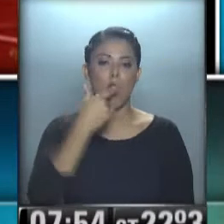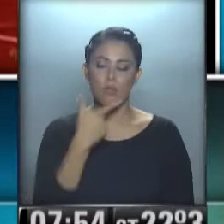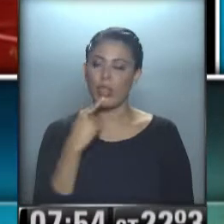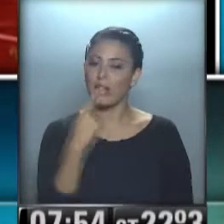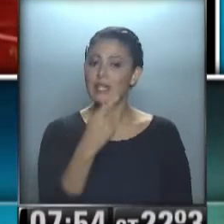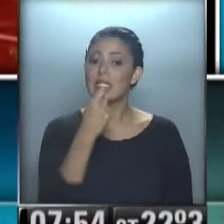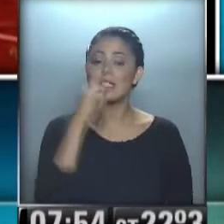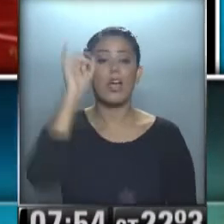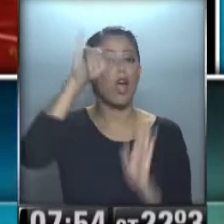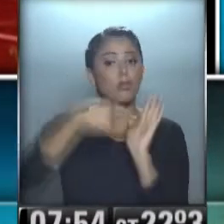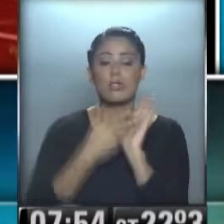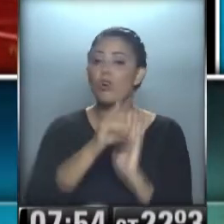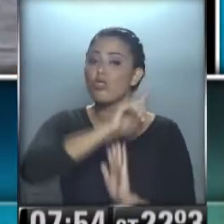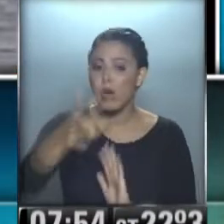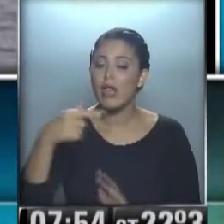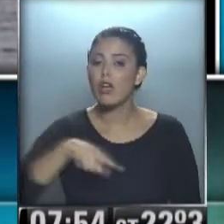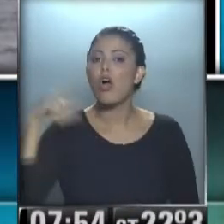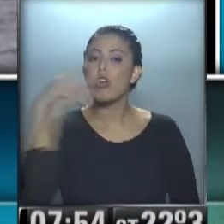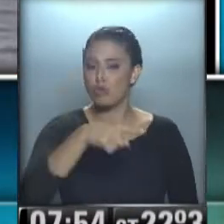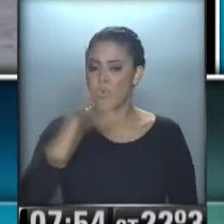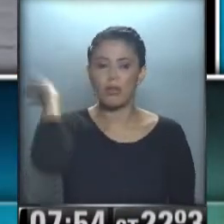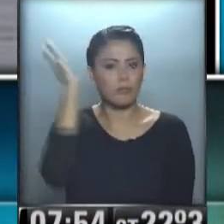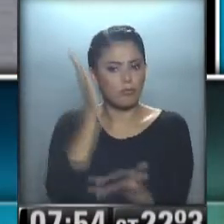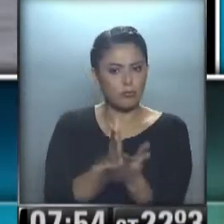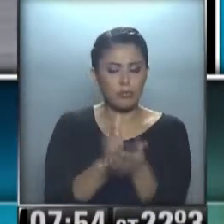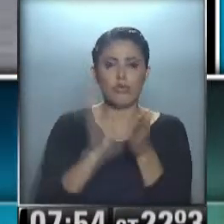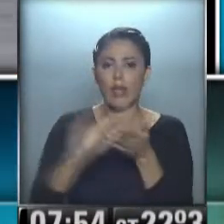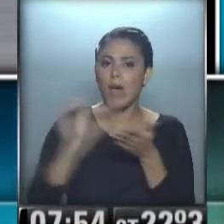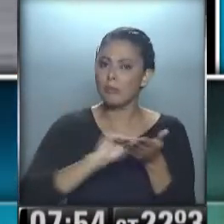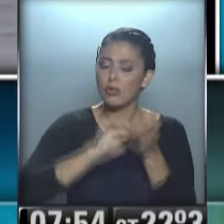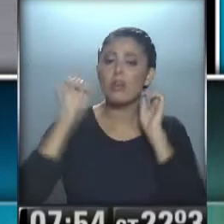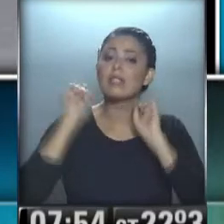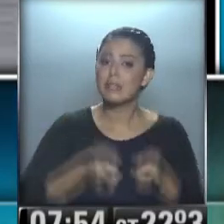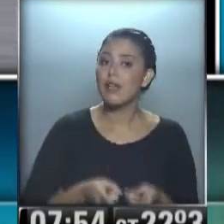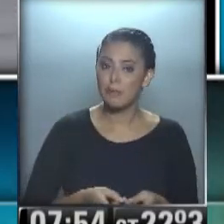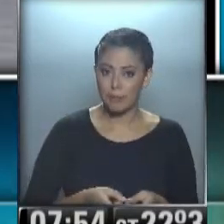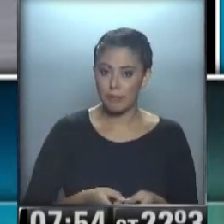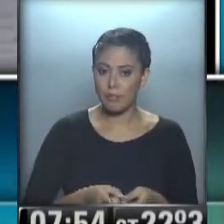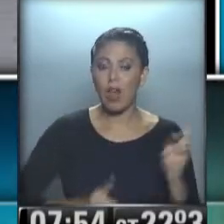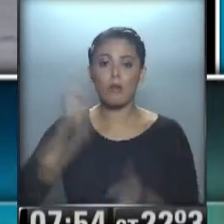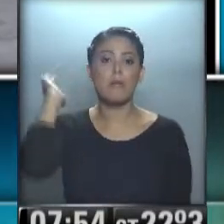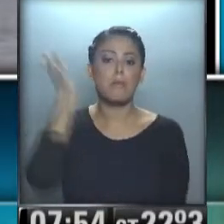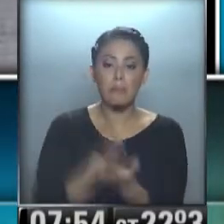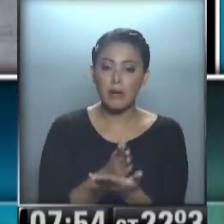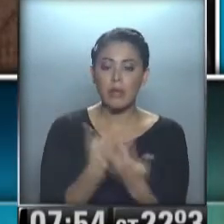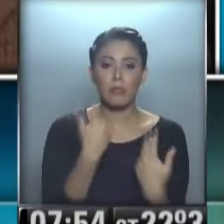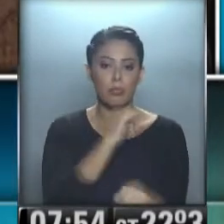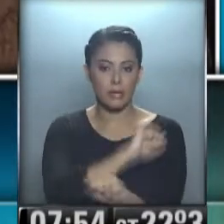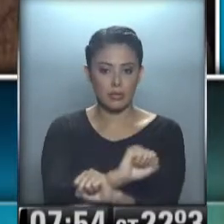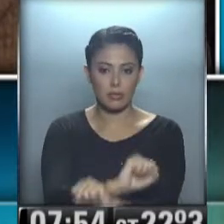no tenga autorización no solo se enfrentará a consecuencias administrativas, sino también a penas de